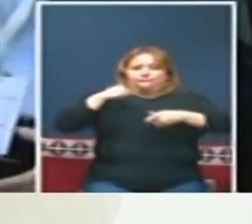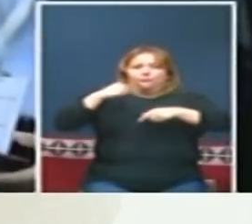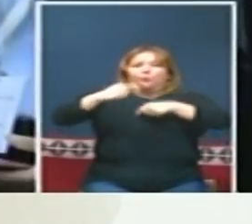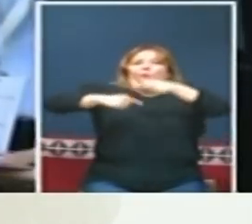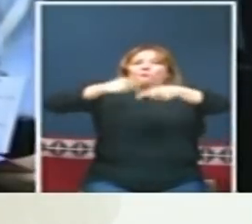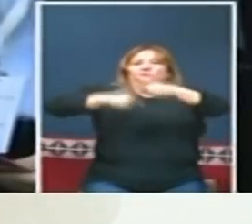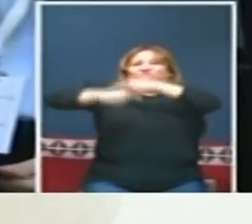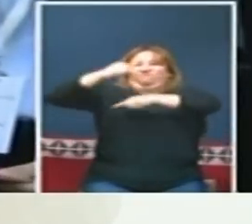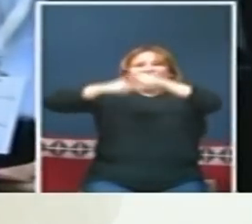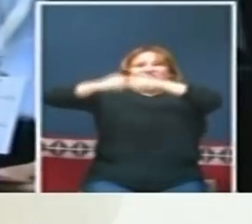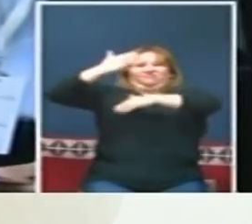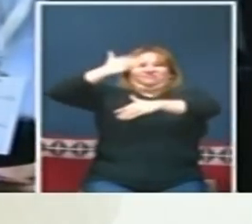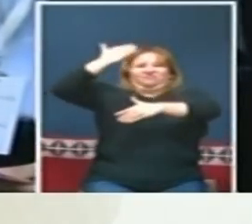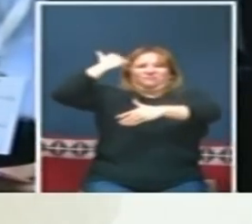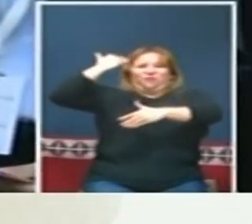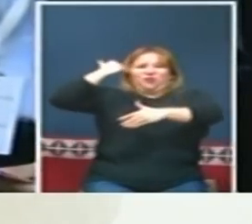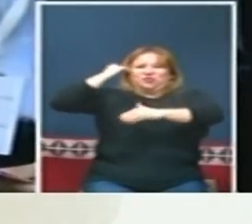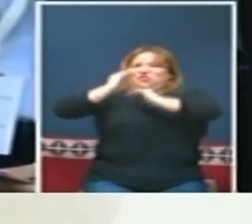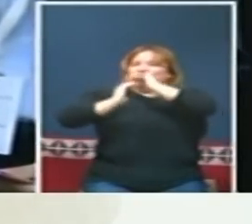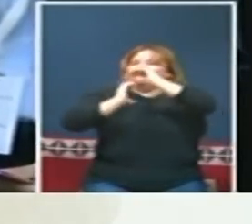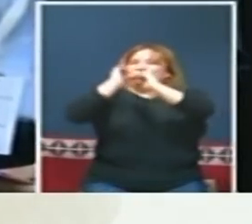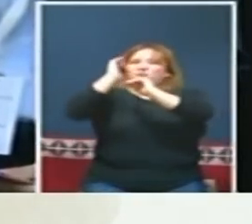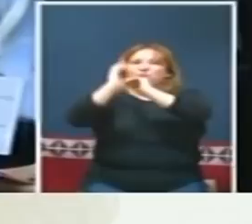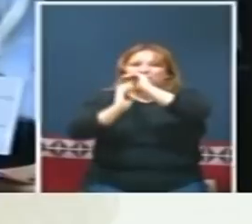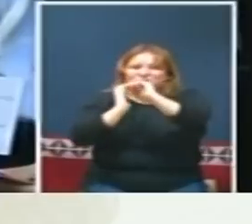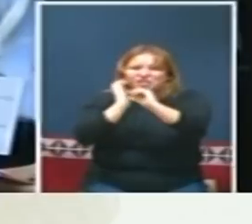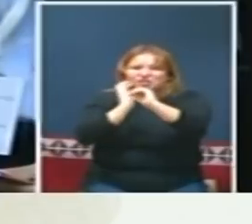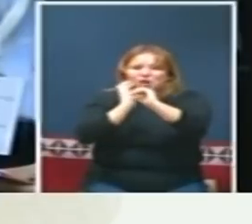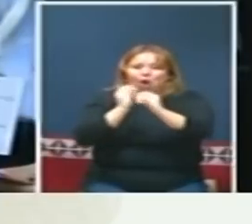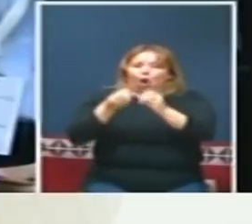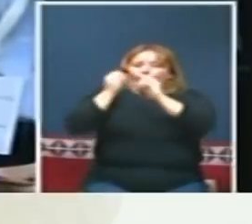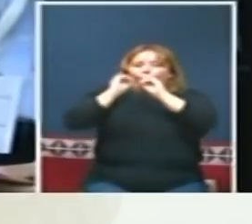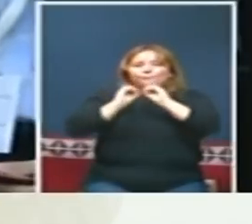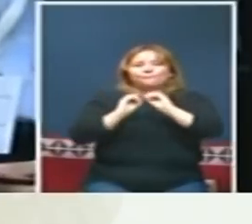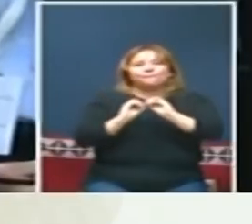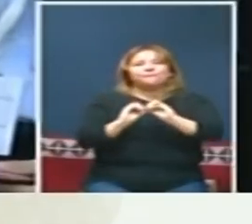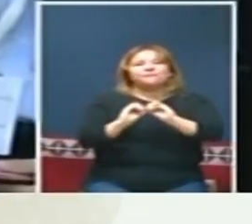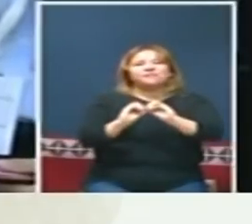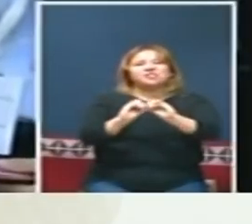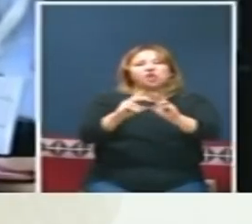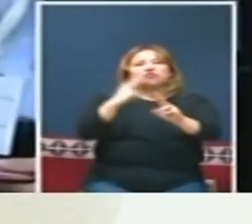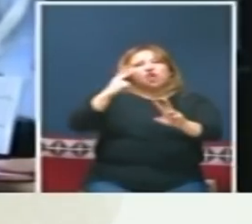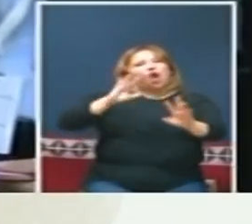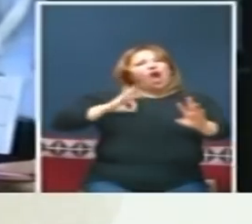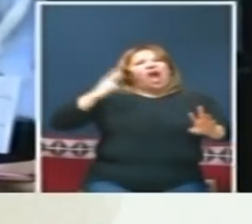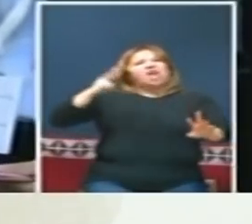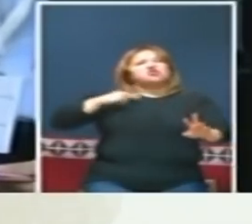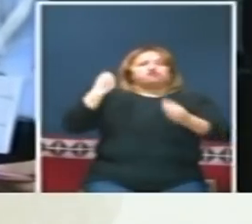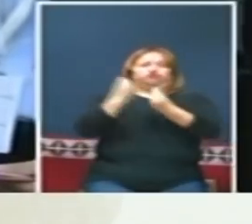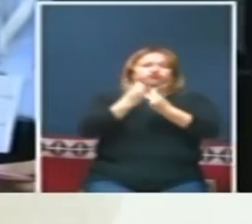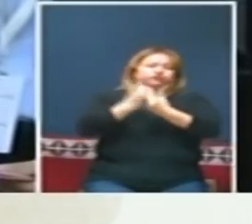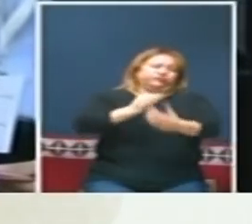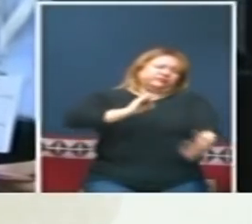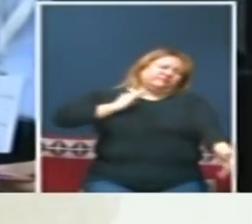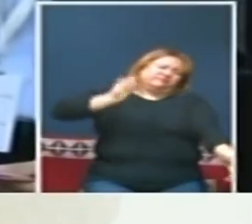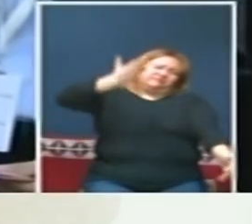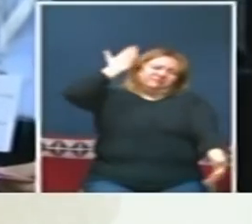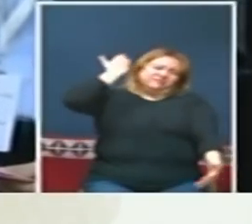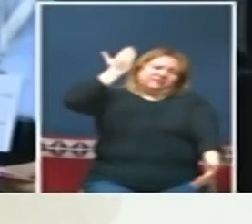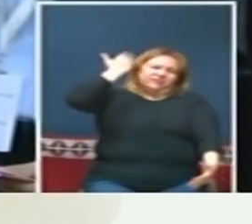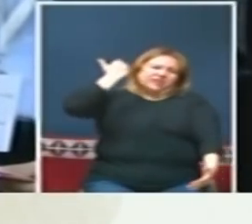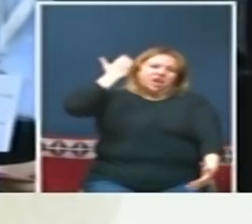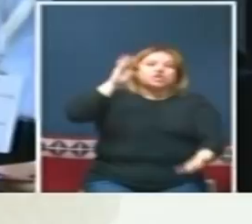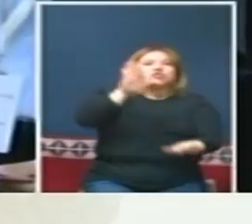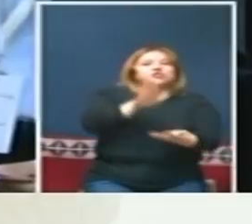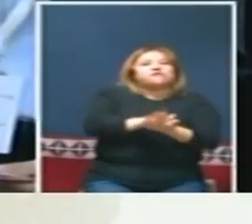cierto, Diego? No ha empezado 2 años, 3 años, fue mucho más extenso, ¿no? El proceso de